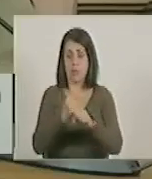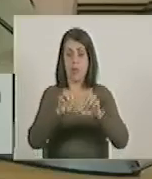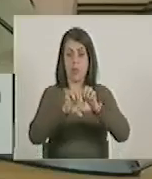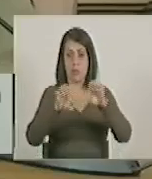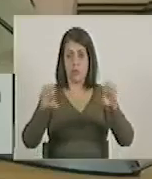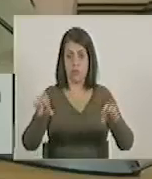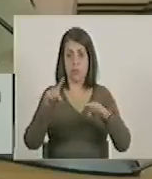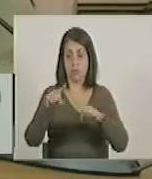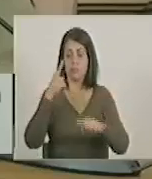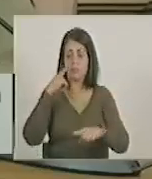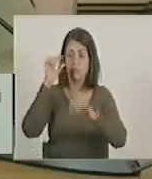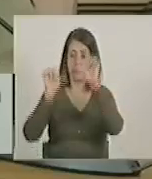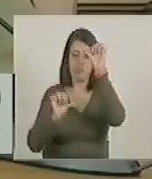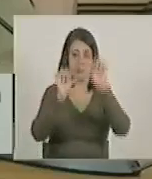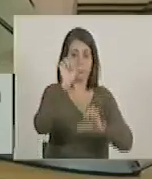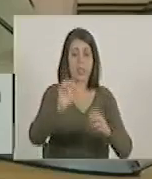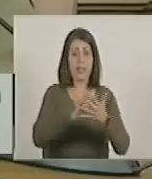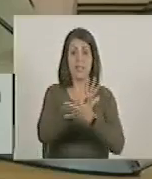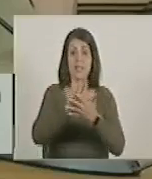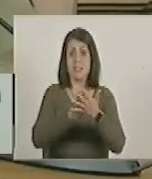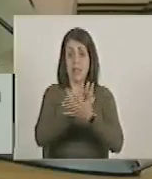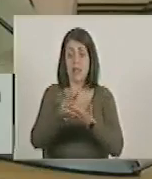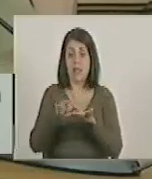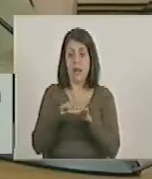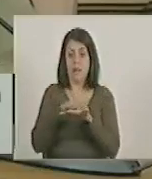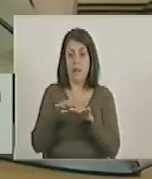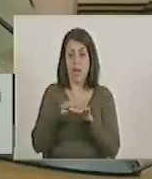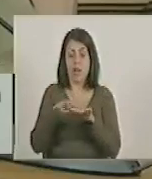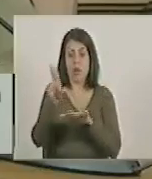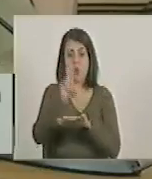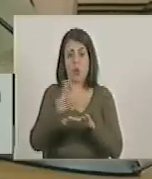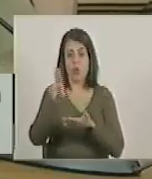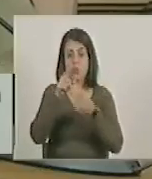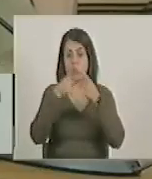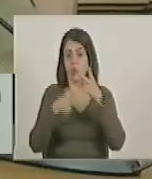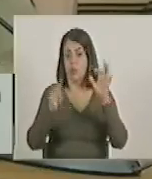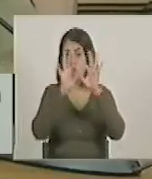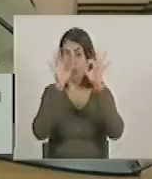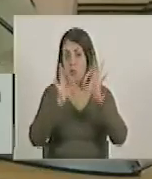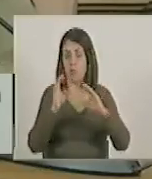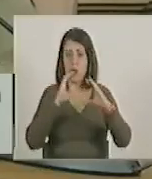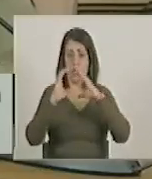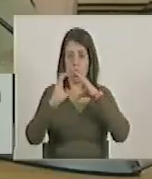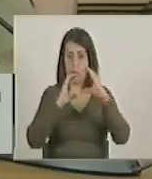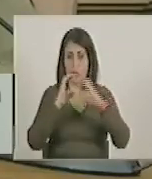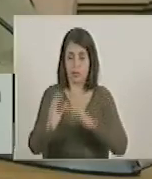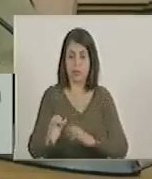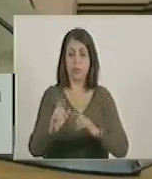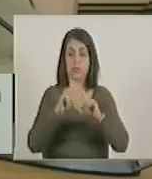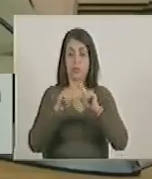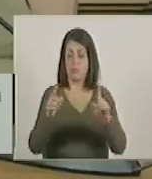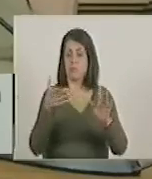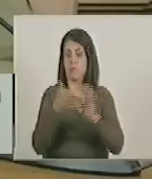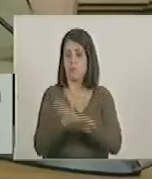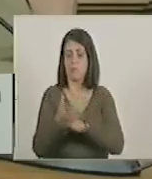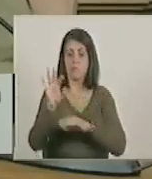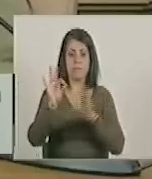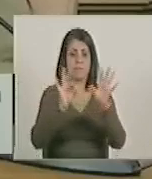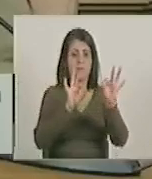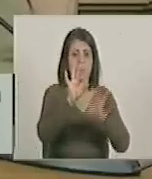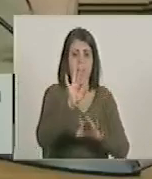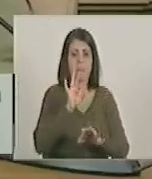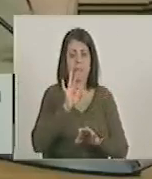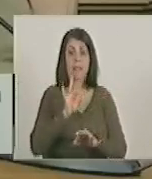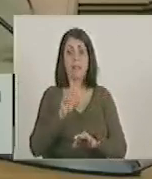área educativa en lengua de señas, braille y el uso de otros modos, medios y formatos de comunicación